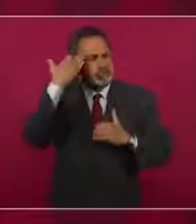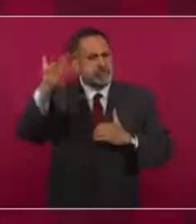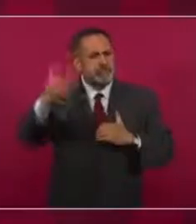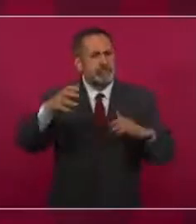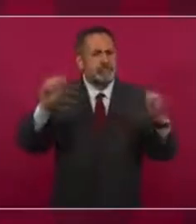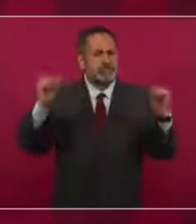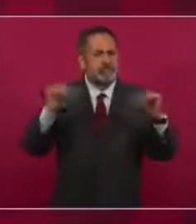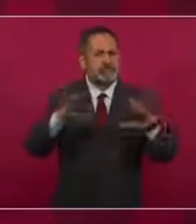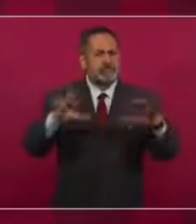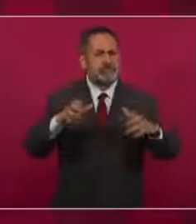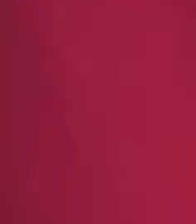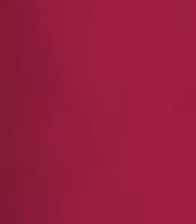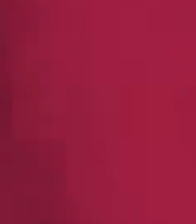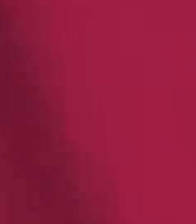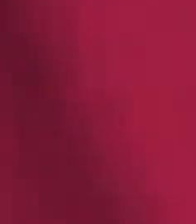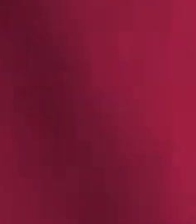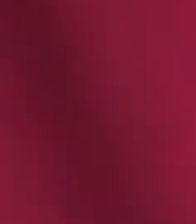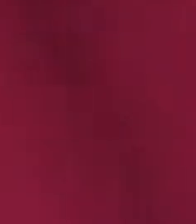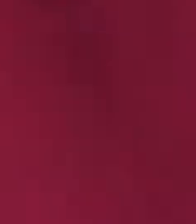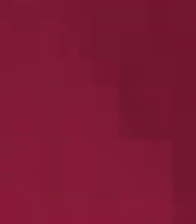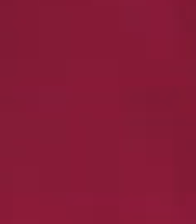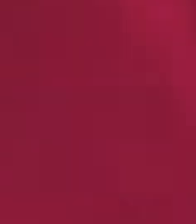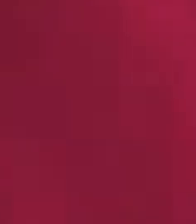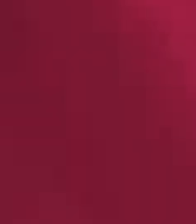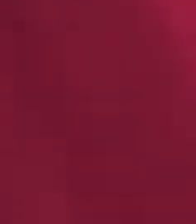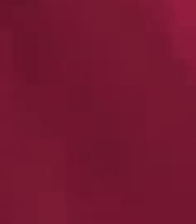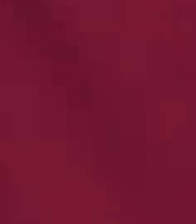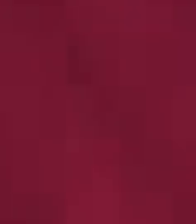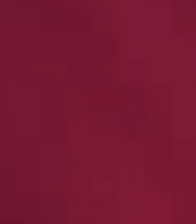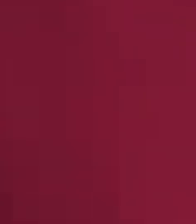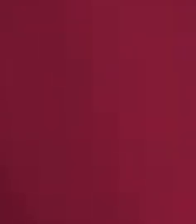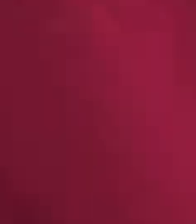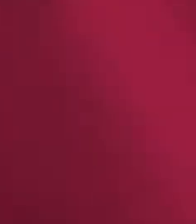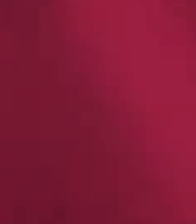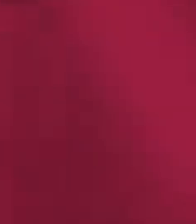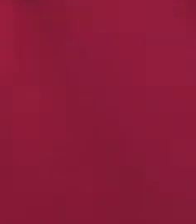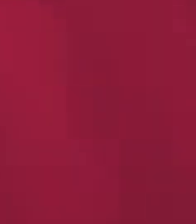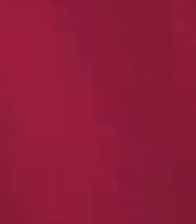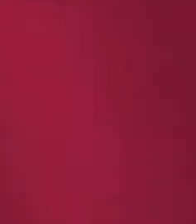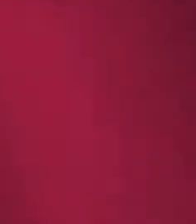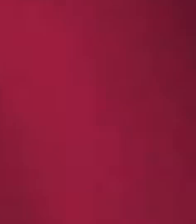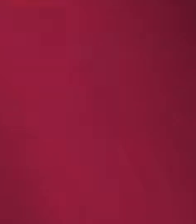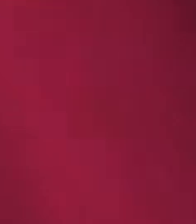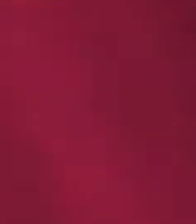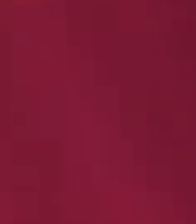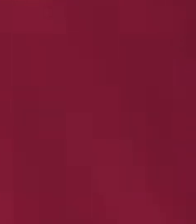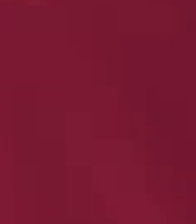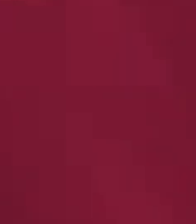ordinario. Gobierno de México.